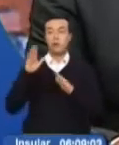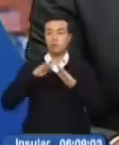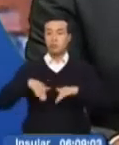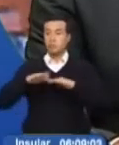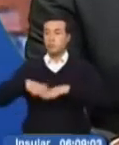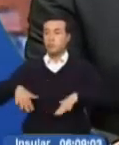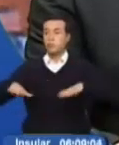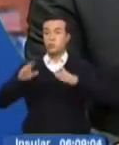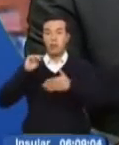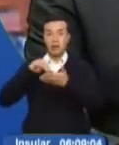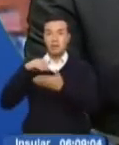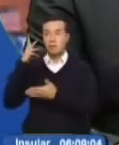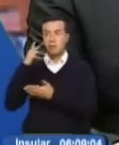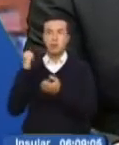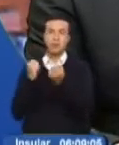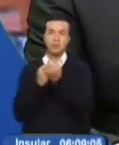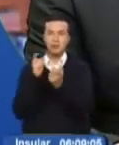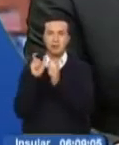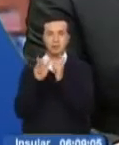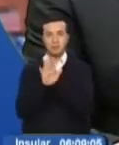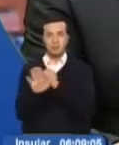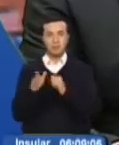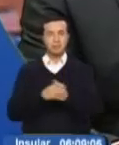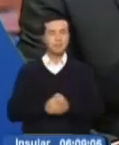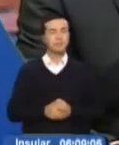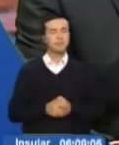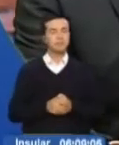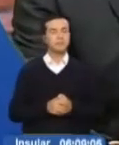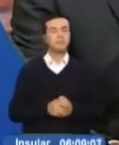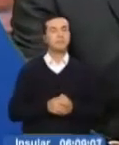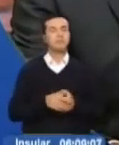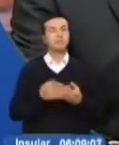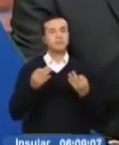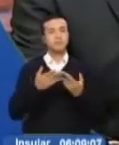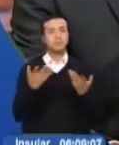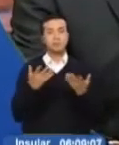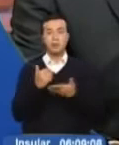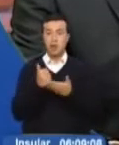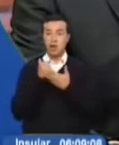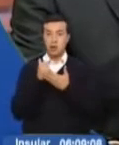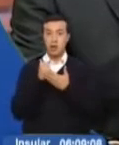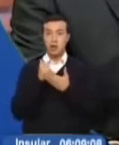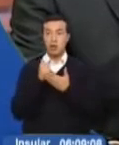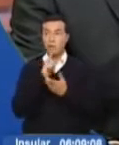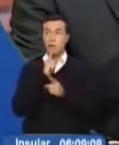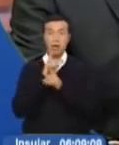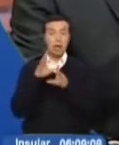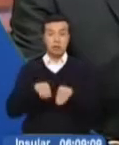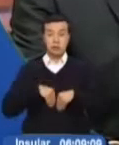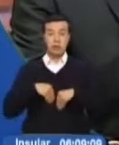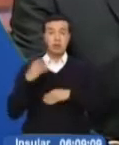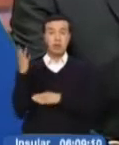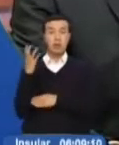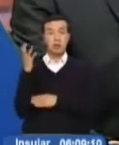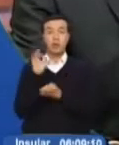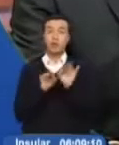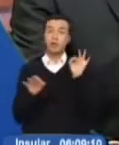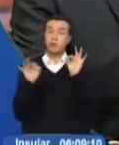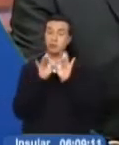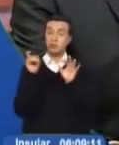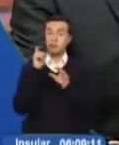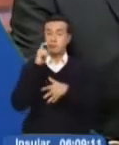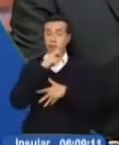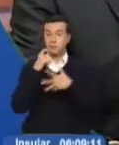afectadas para apoyar a la ciudadanía muy bien para para acogerse al beneficio para la jubilación pues es necesario cumplir